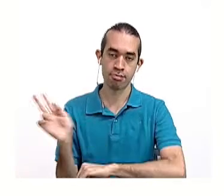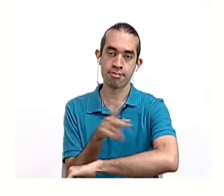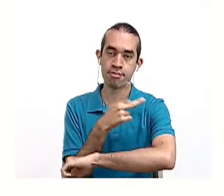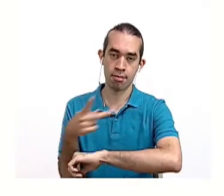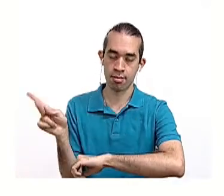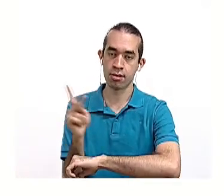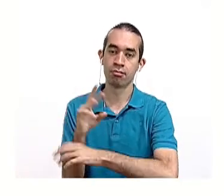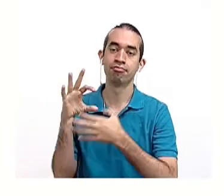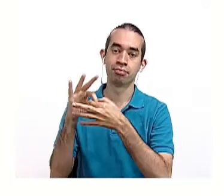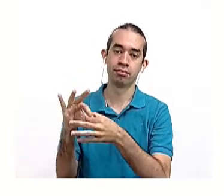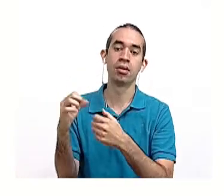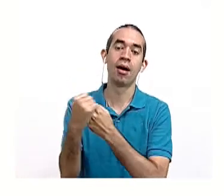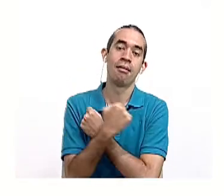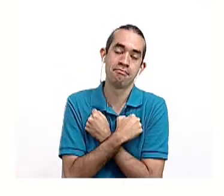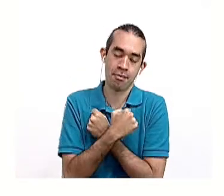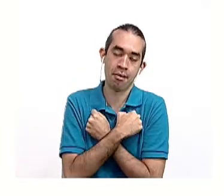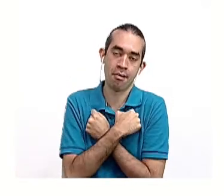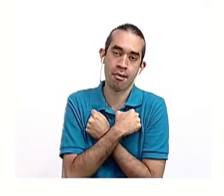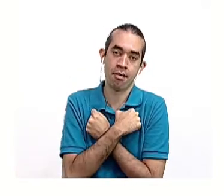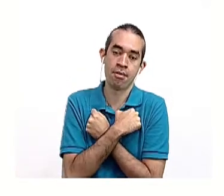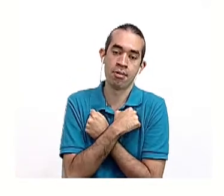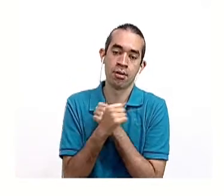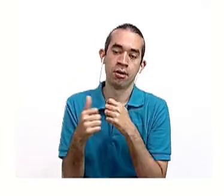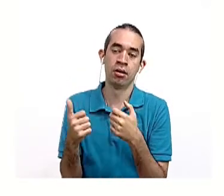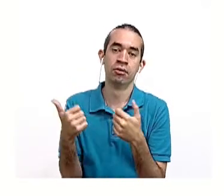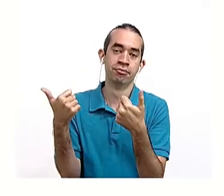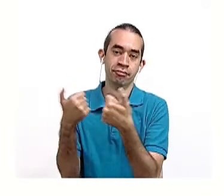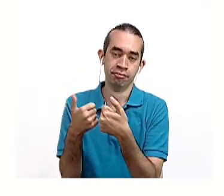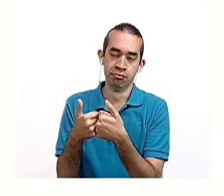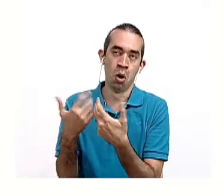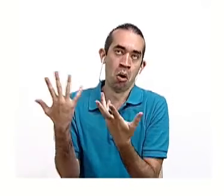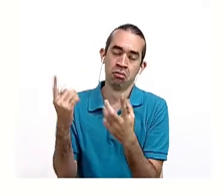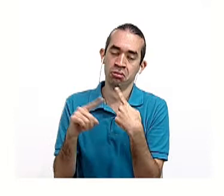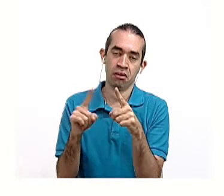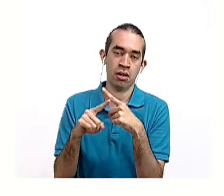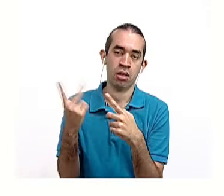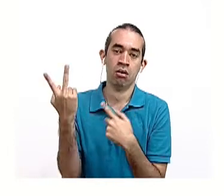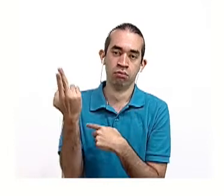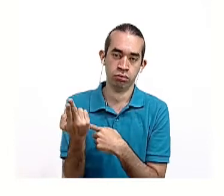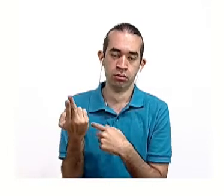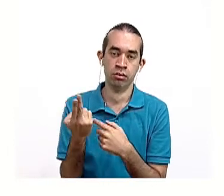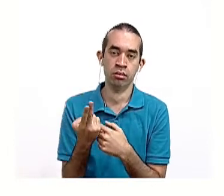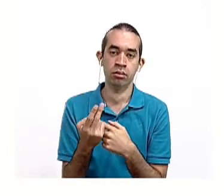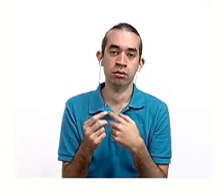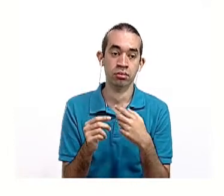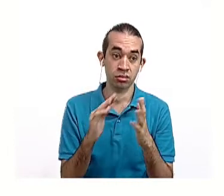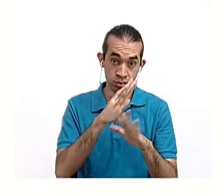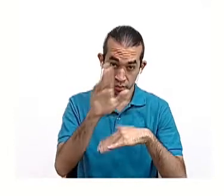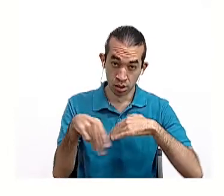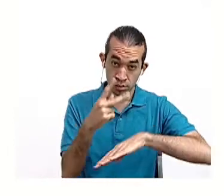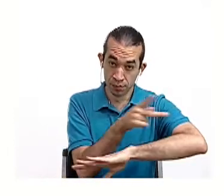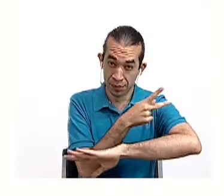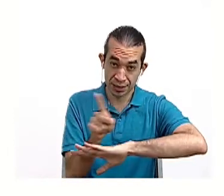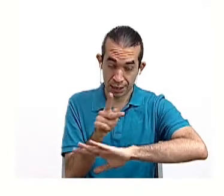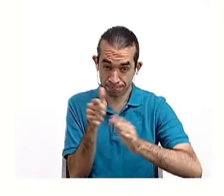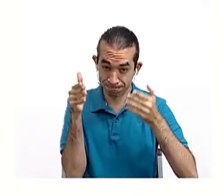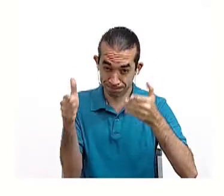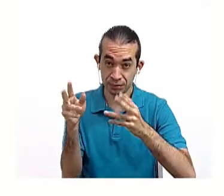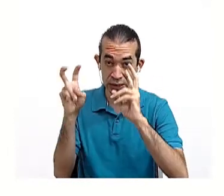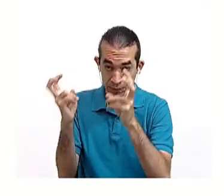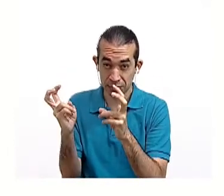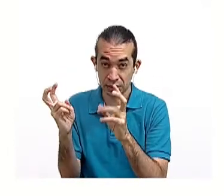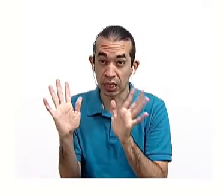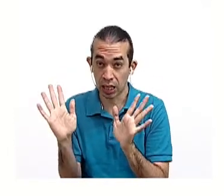que refieren al amor o a una relación entre dos personas, pero no toda la poesía está orientada a esa